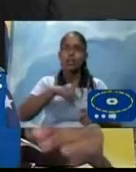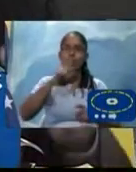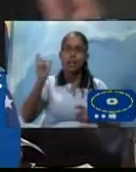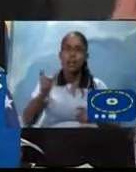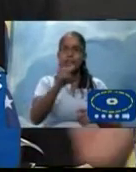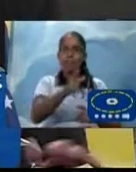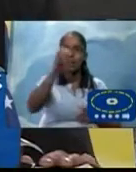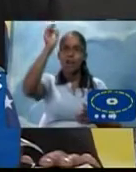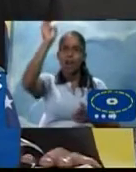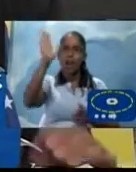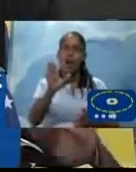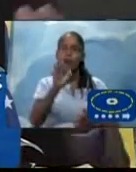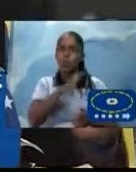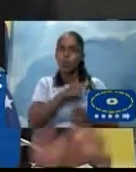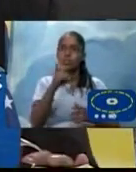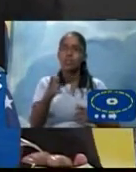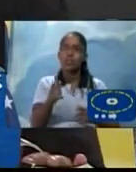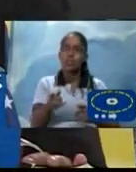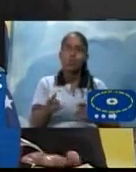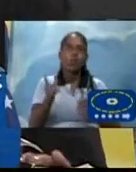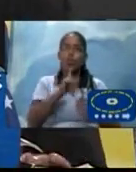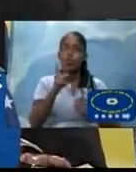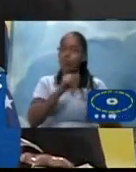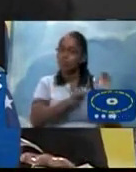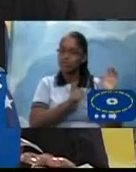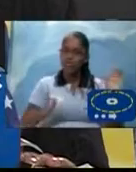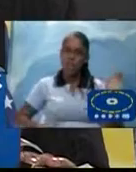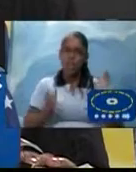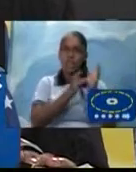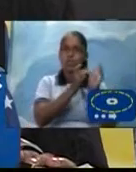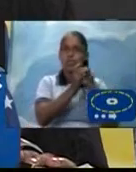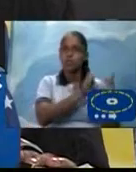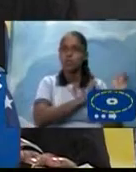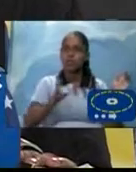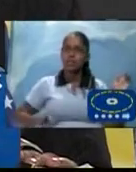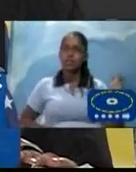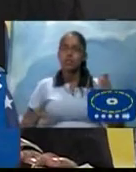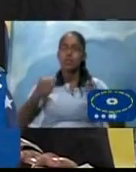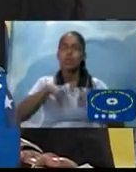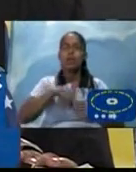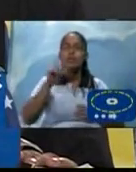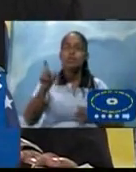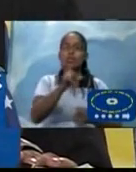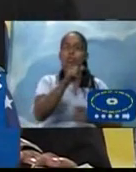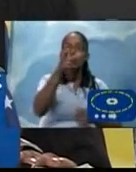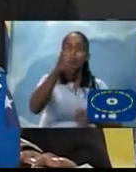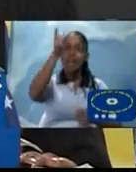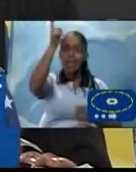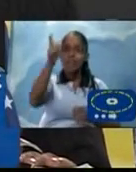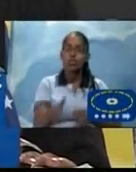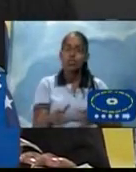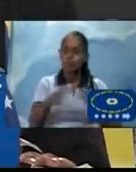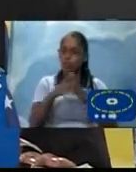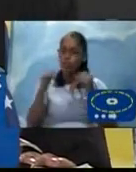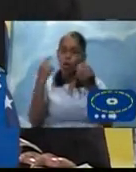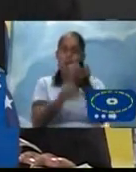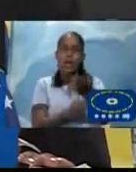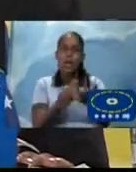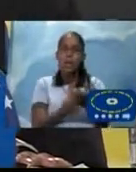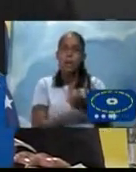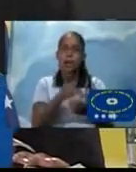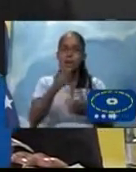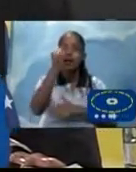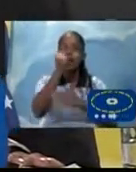la gente apóstoles y obispos? No, Señor, Jesucristo nos enseñó. Ustedes son todos hermanos. Y